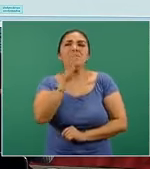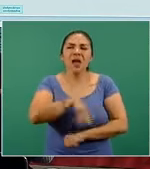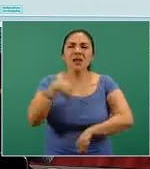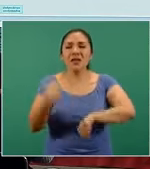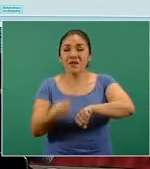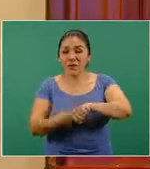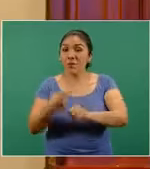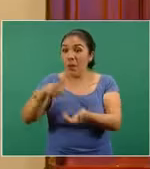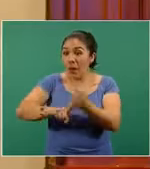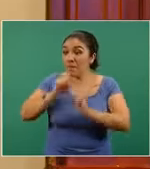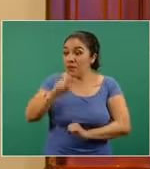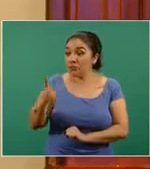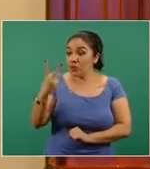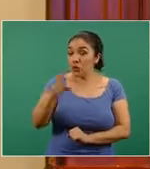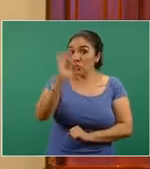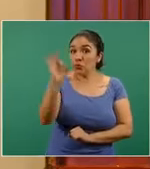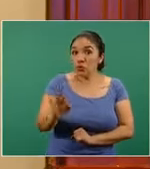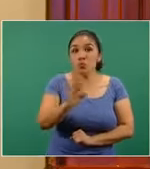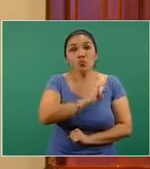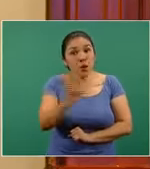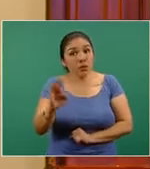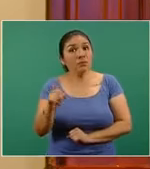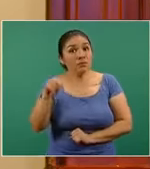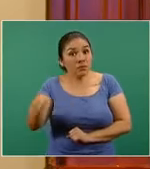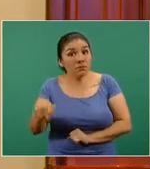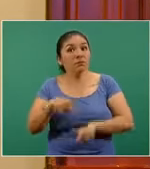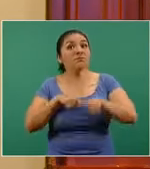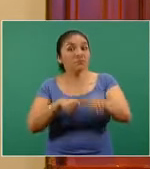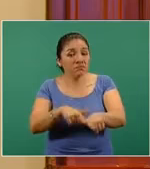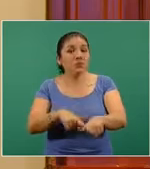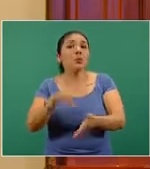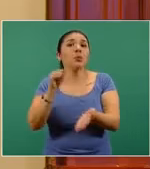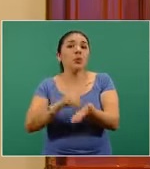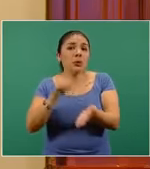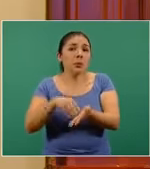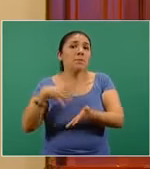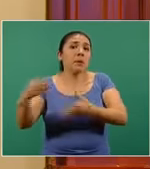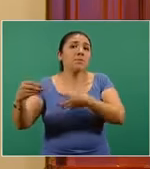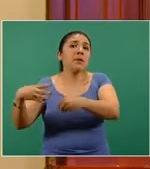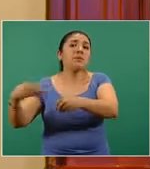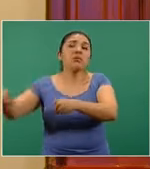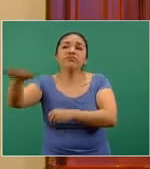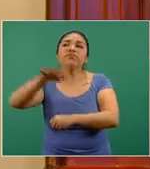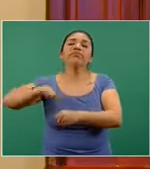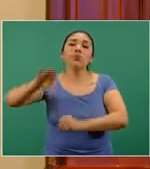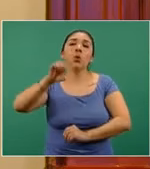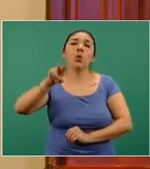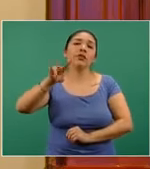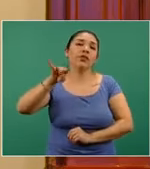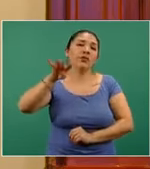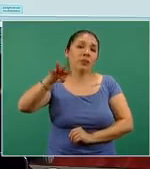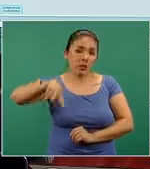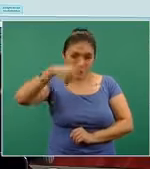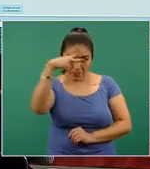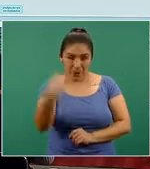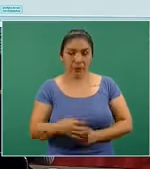este 2% puede en su momento mantener todavía activa la epidemia de COVID en